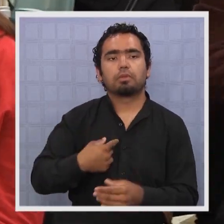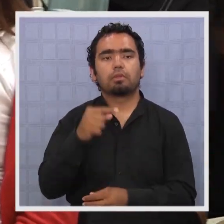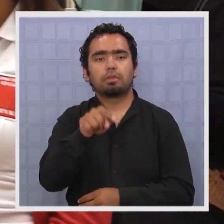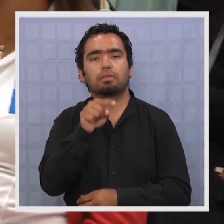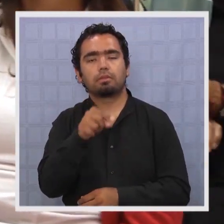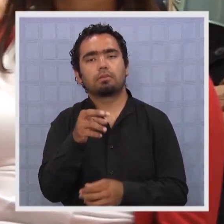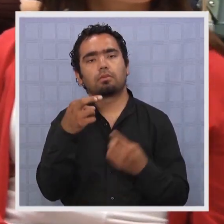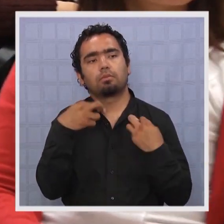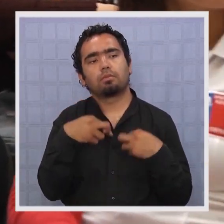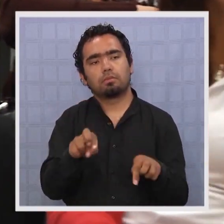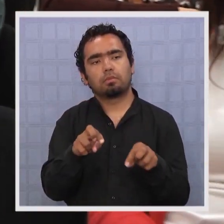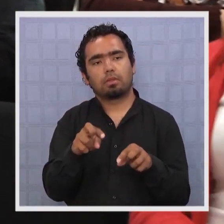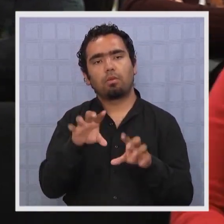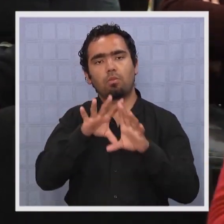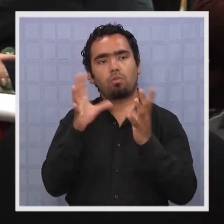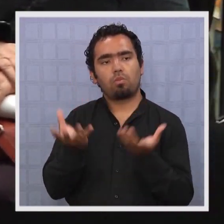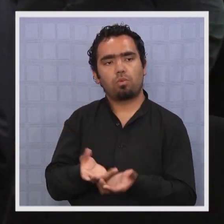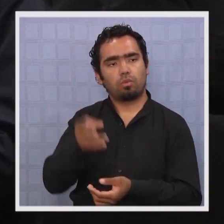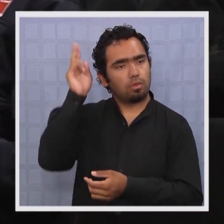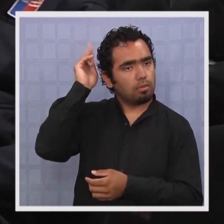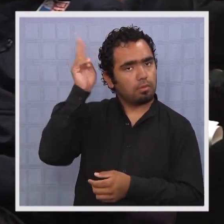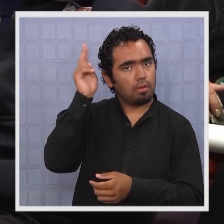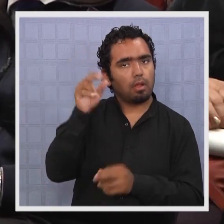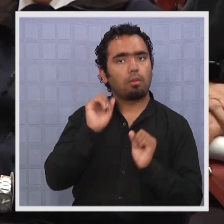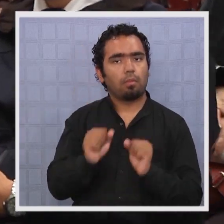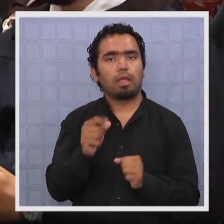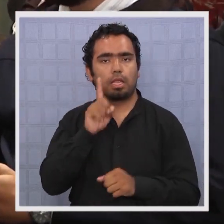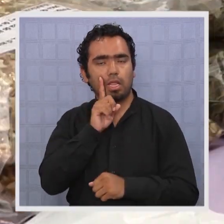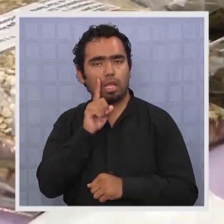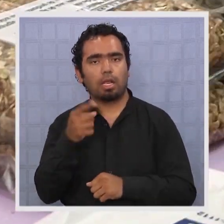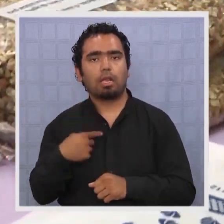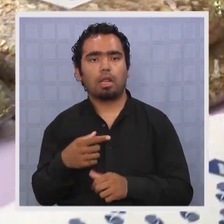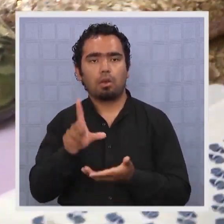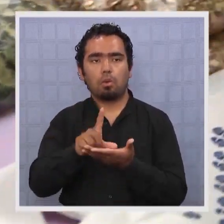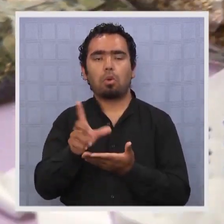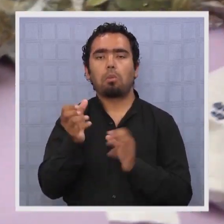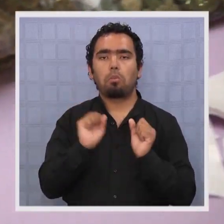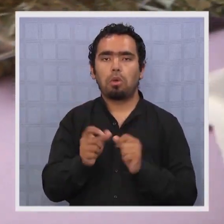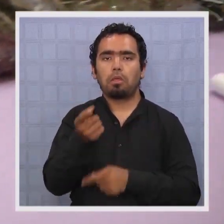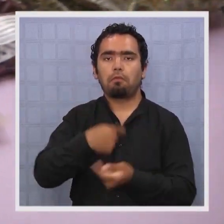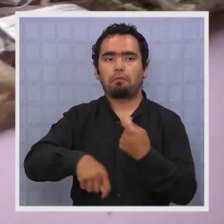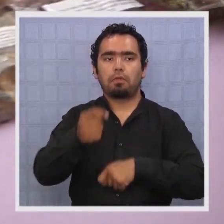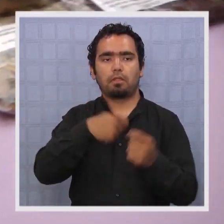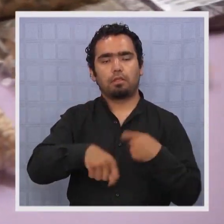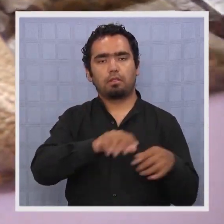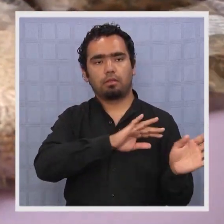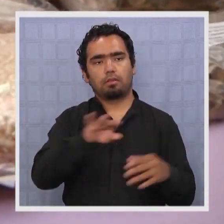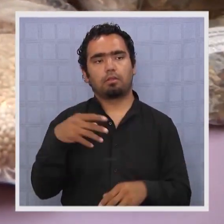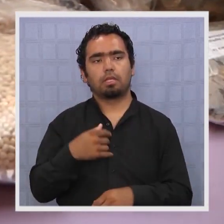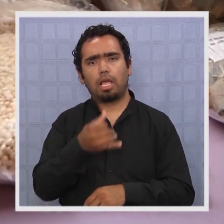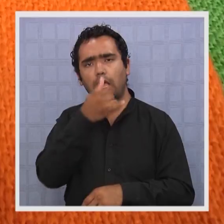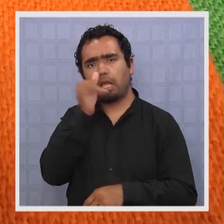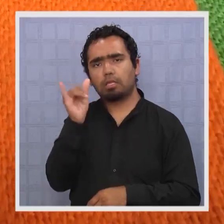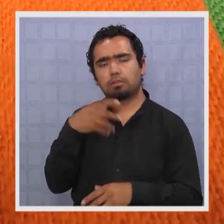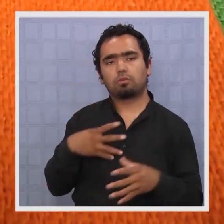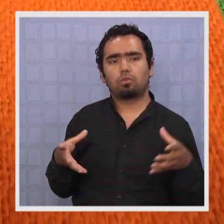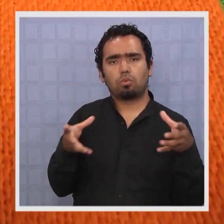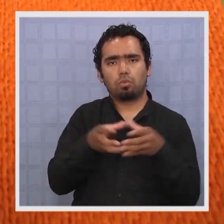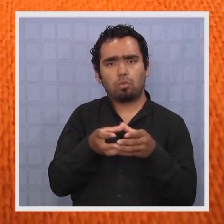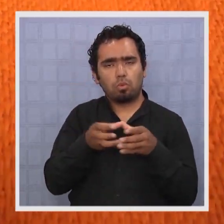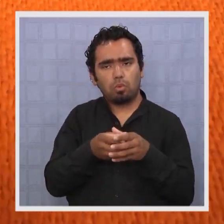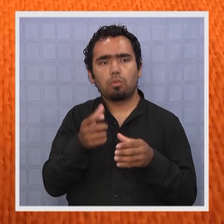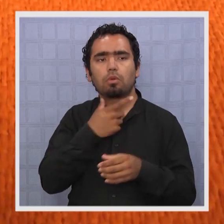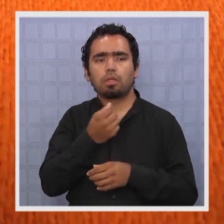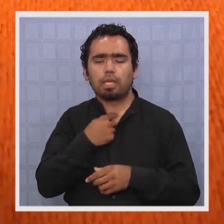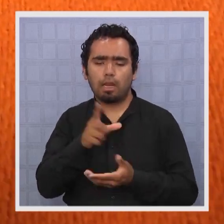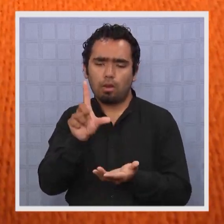el mundo aymara pudiera tener un espacio donde poder vender sus productos. Hace bastante tiempo que este grupo de artesanos busca tener un